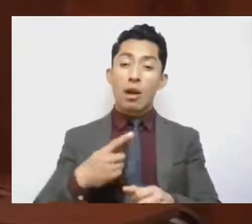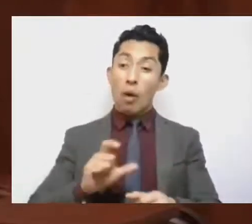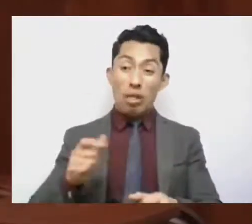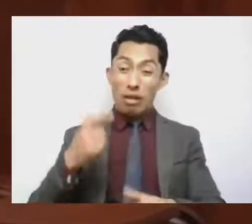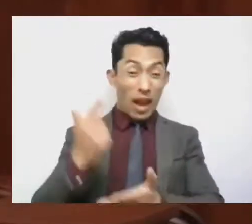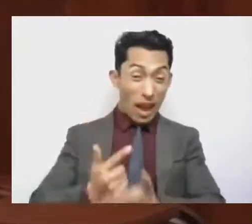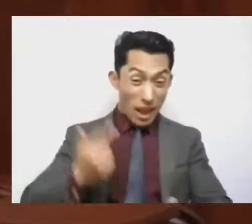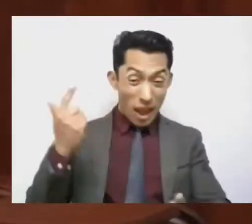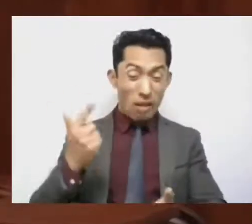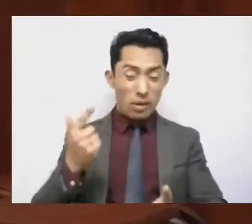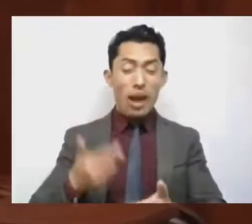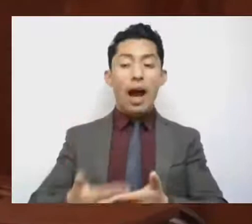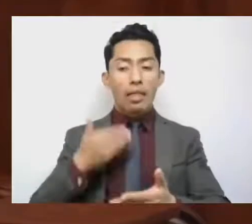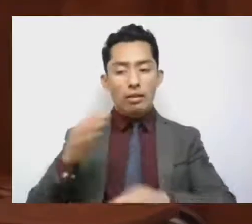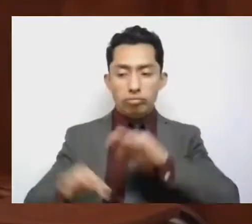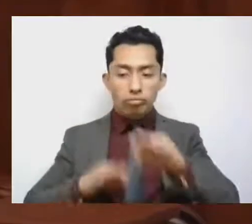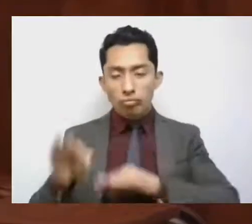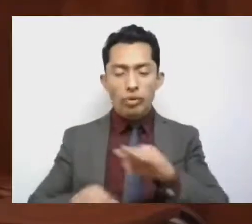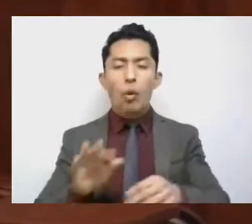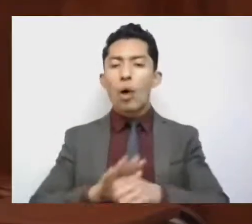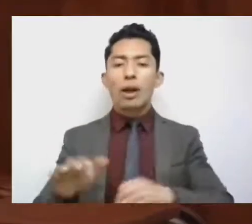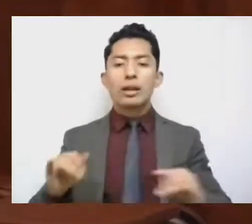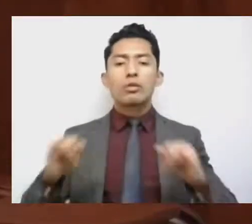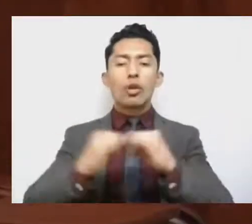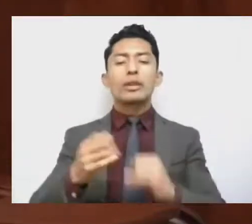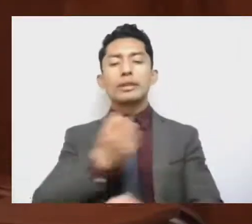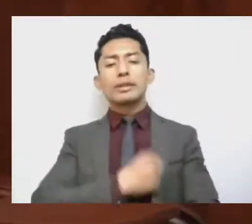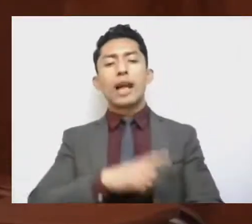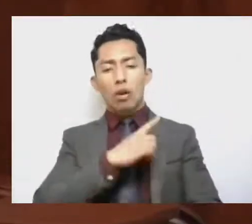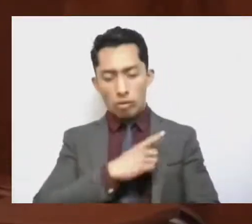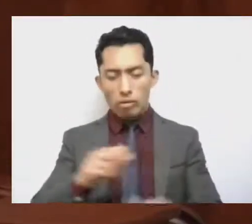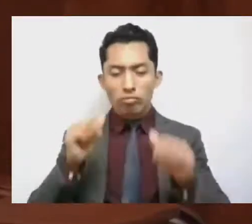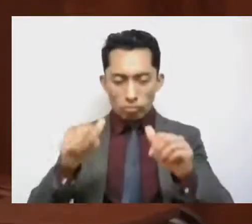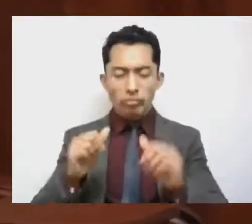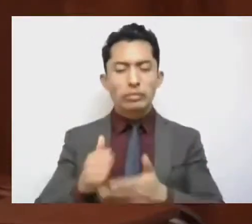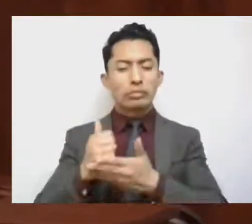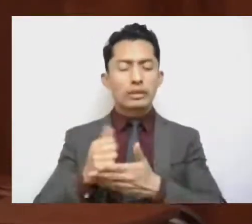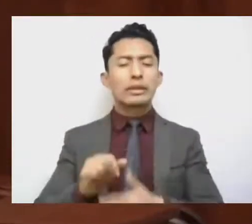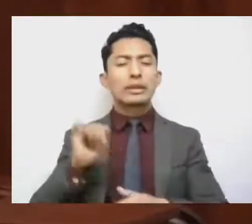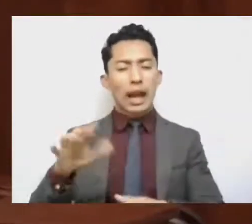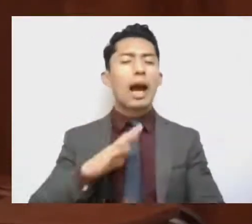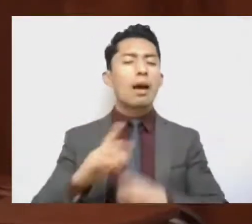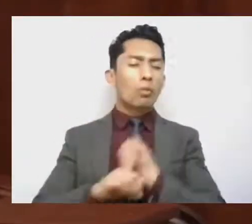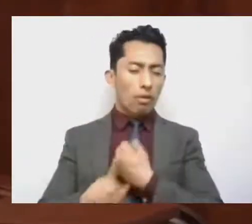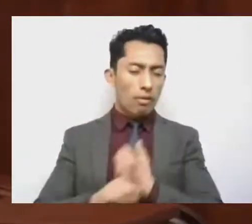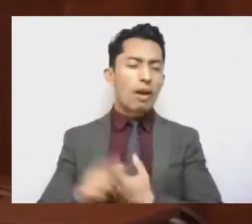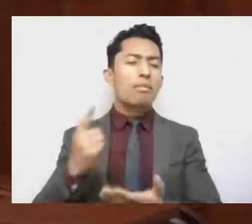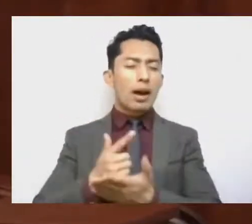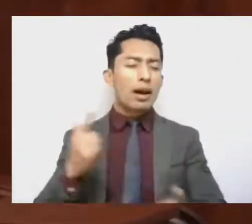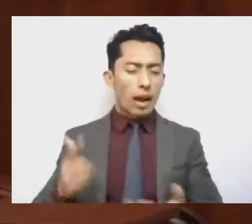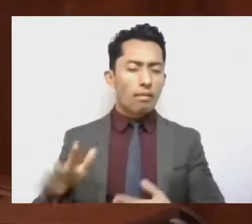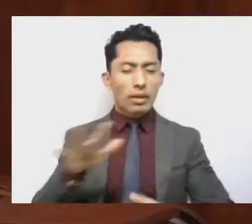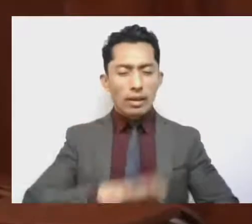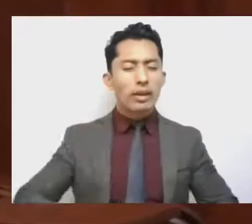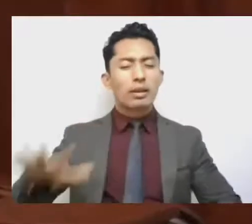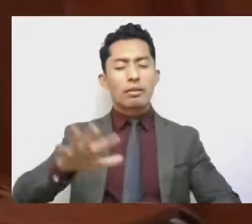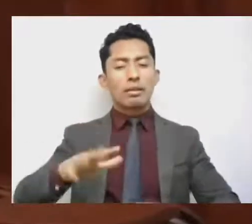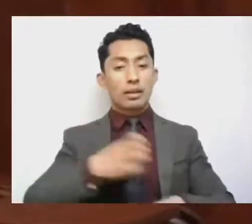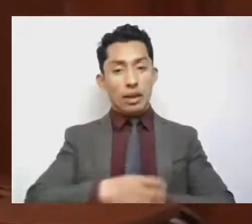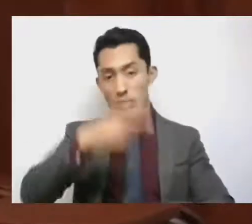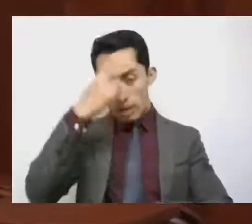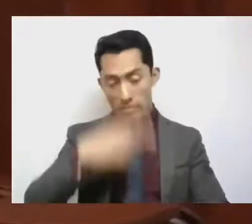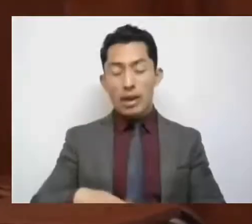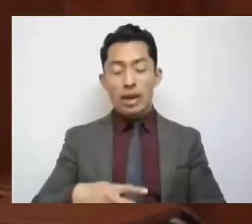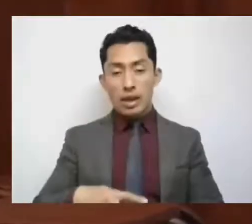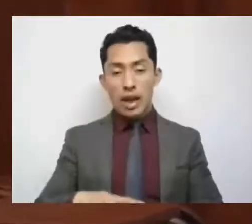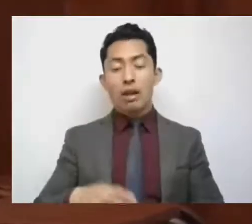atendidas por las instituciones de salud, a pesar de ser un importante problema de salud pública para el Estado mexicano y